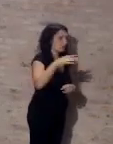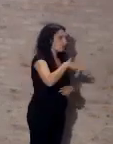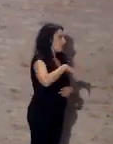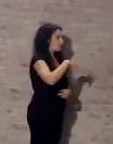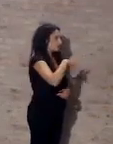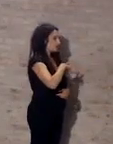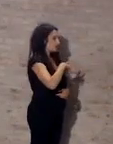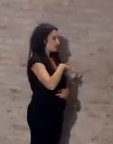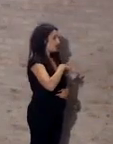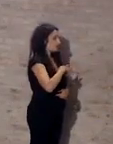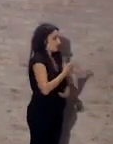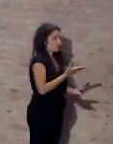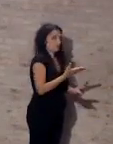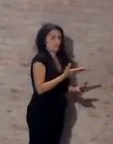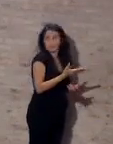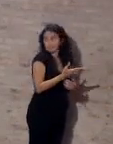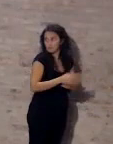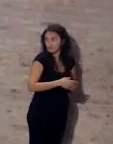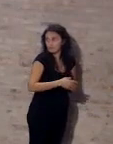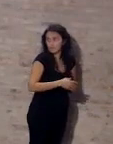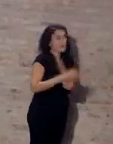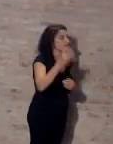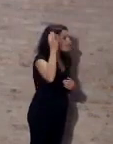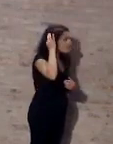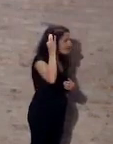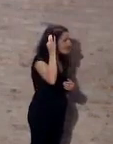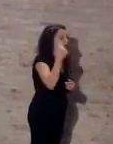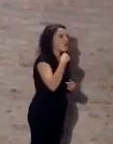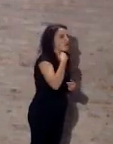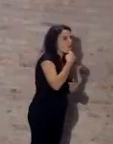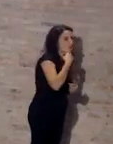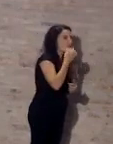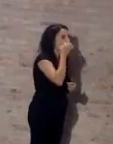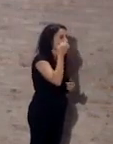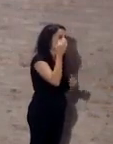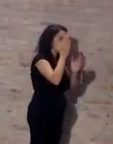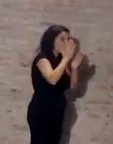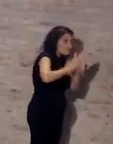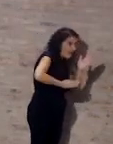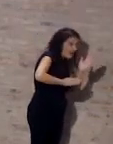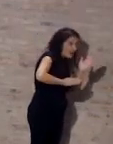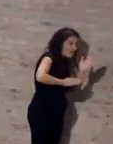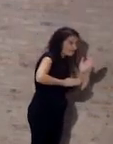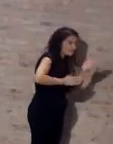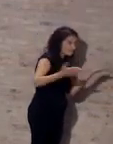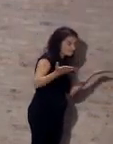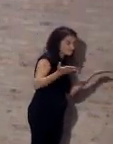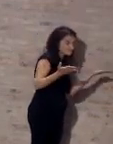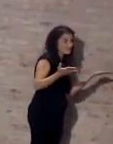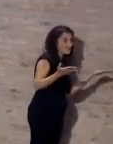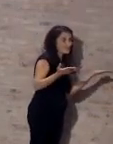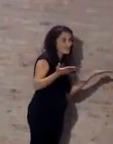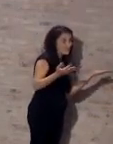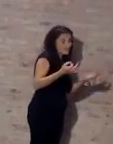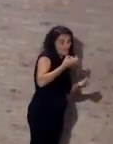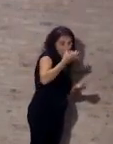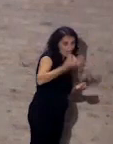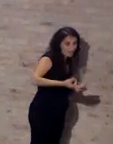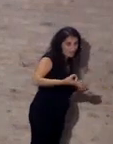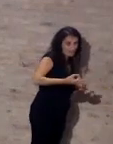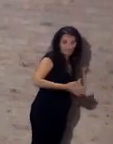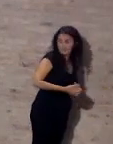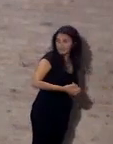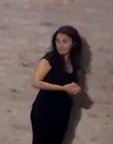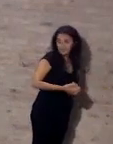muevo en el c o sea bueno cosa que digamos sí no y es horrible tener que decirlo pero es